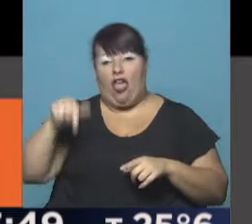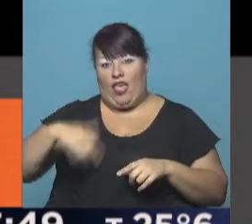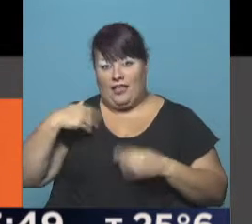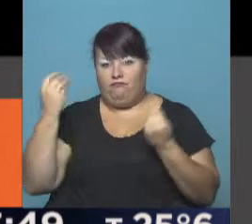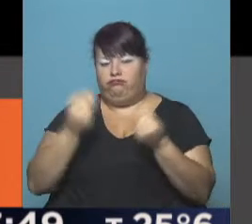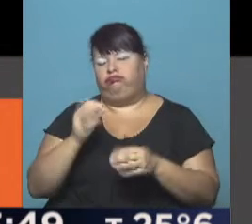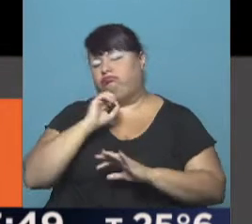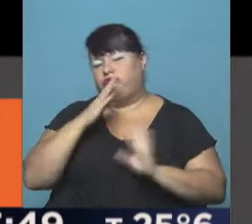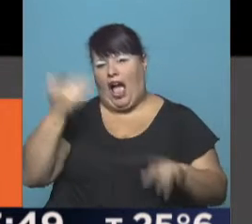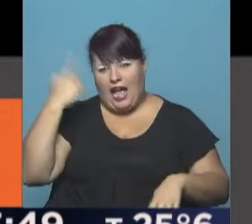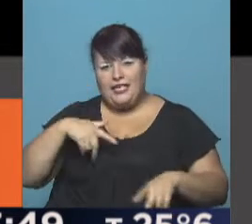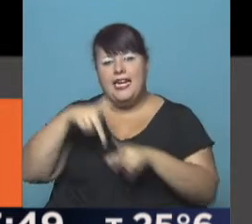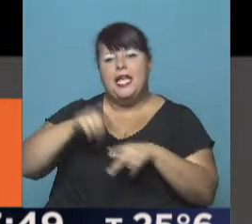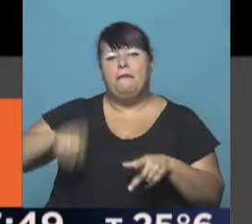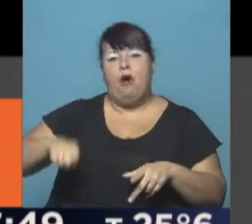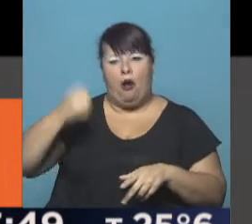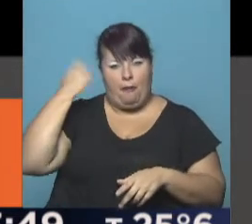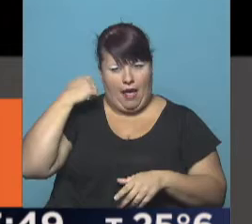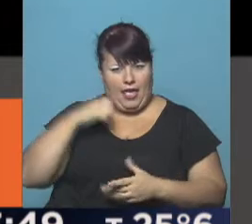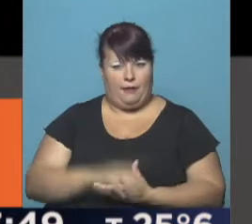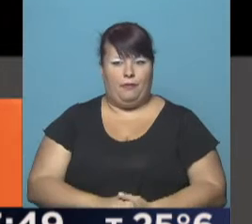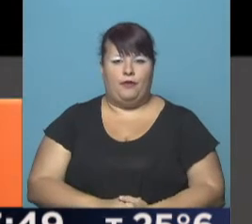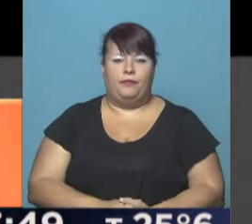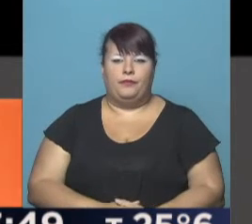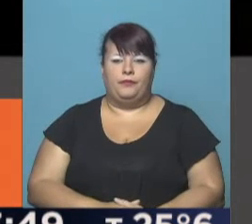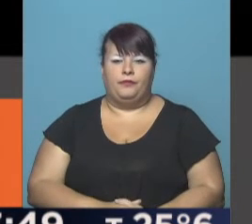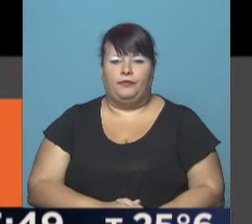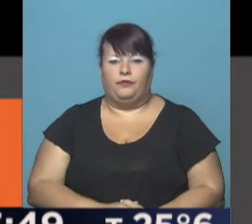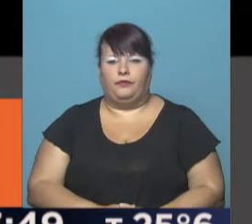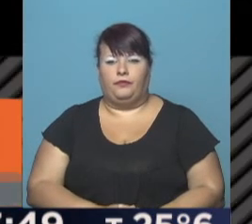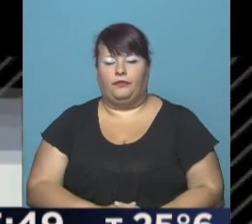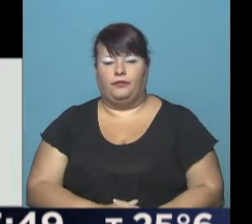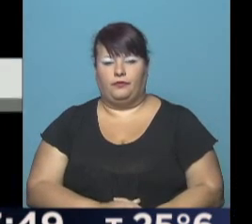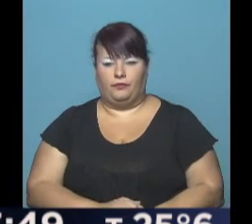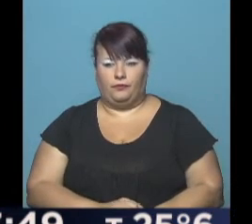local, brilló anoche en el hipódromo de Palermo.